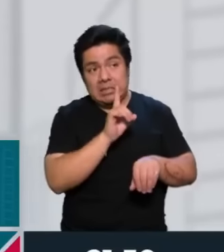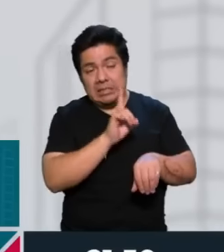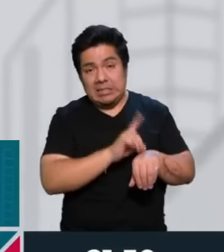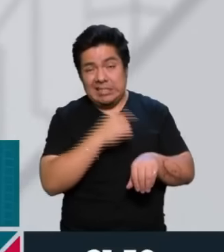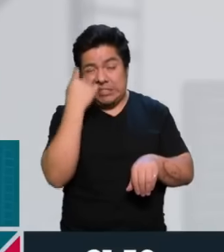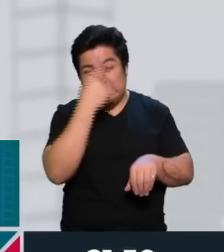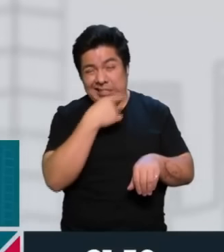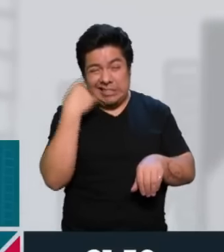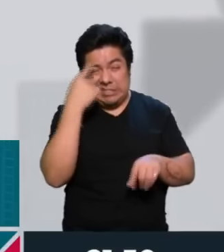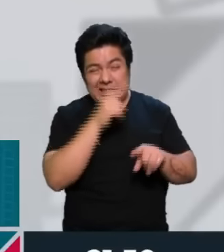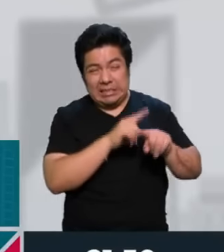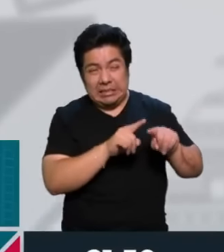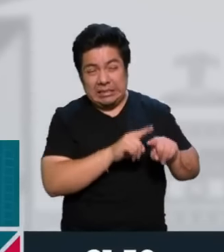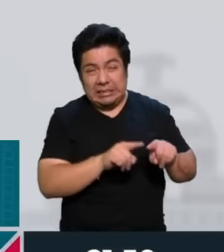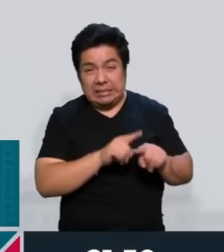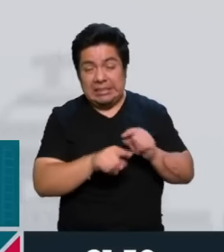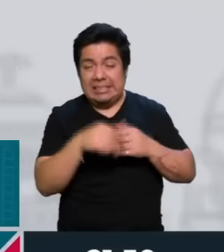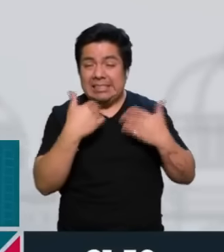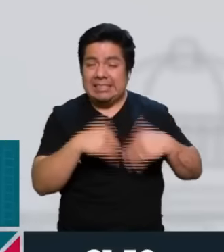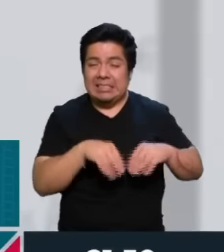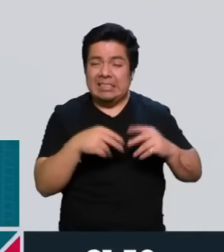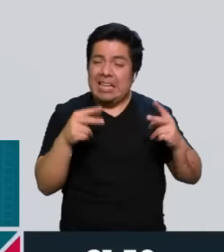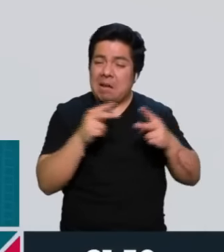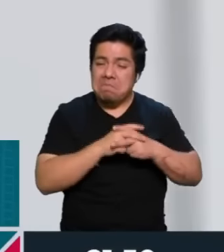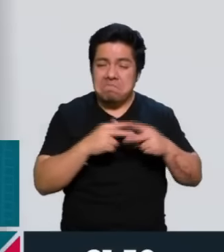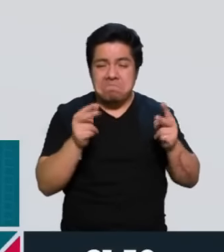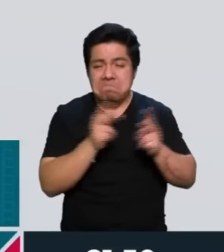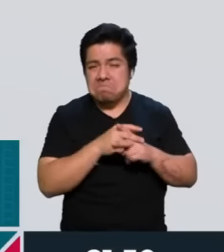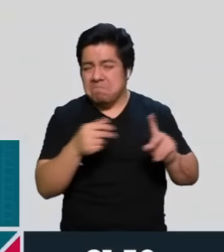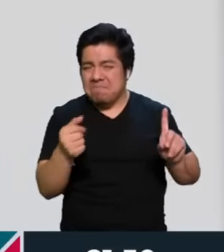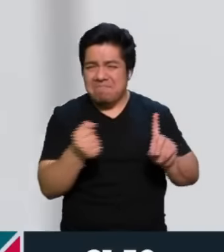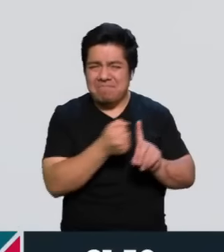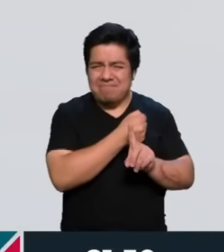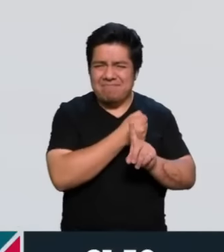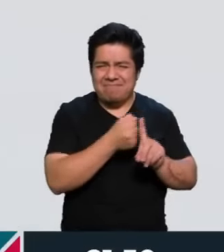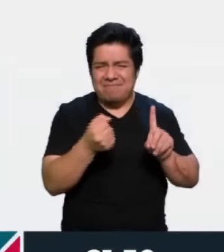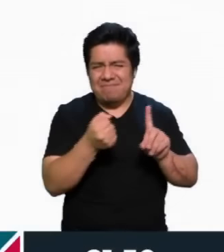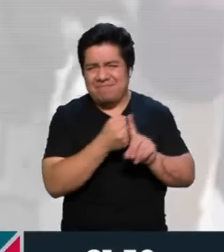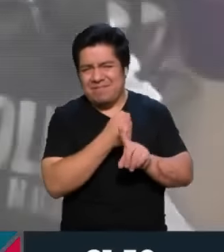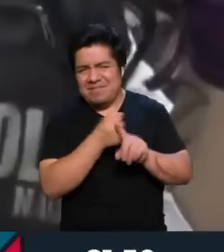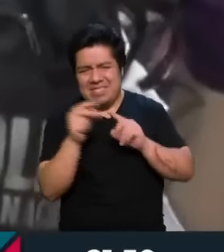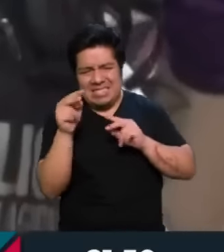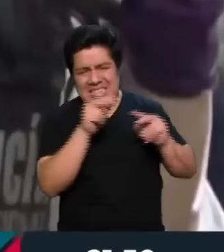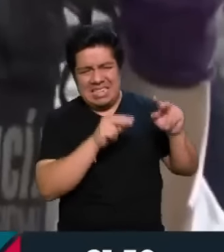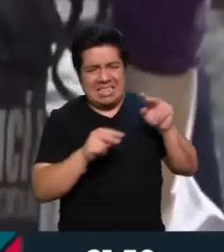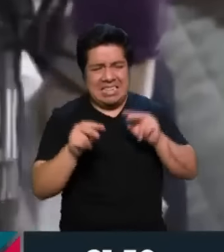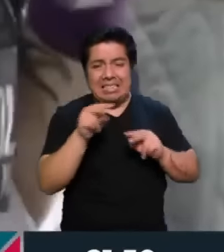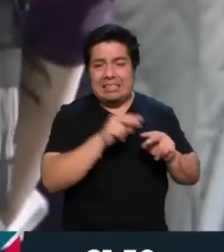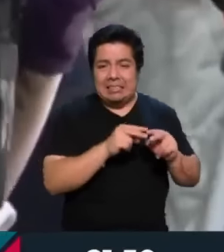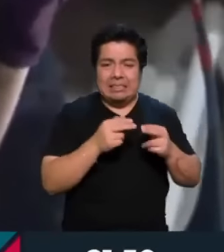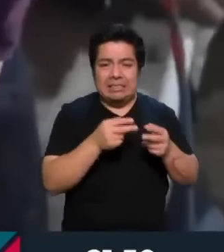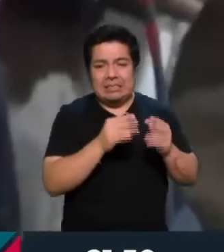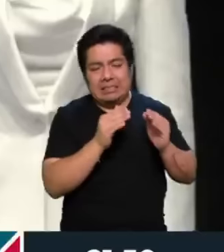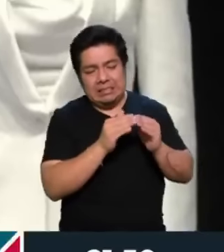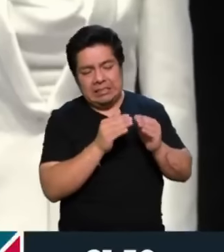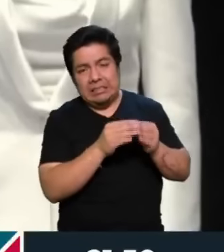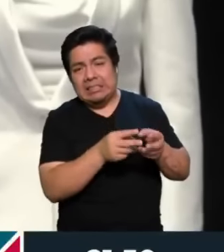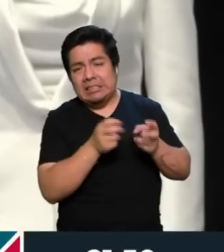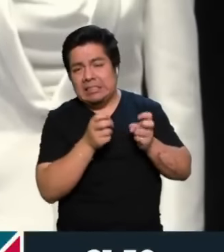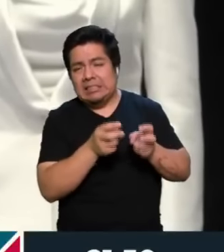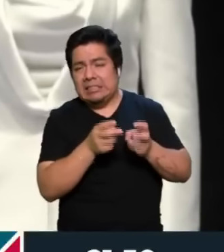región están sumidos en una crisis de violencia eh han aumentado el desempleo han aumentado los robos a casa habitación